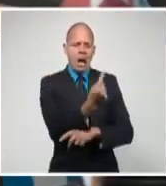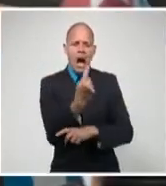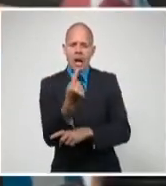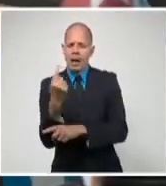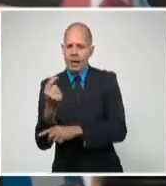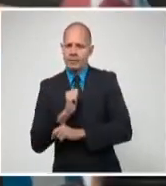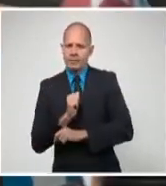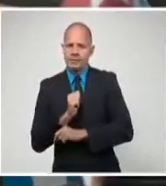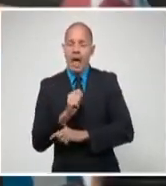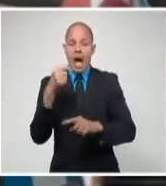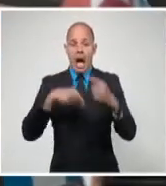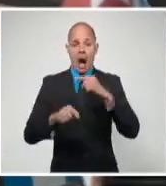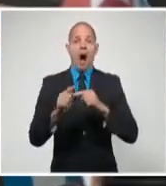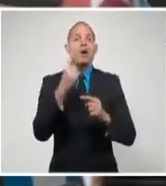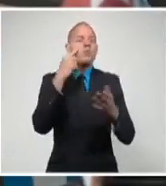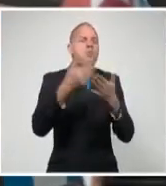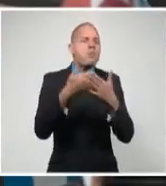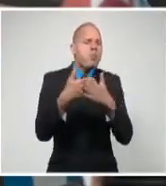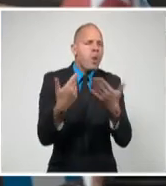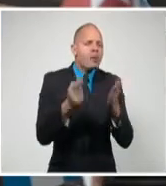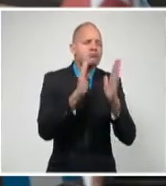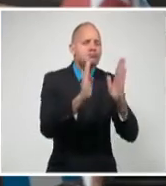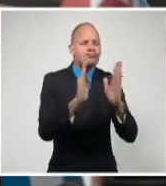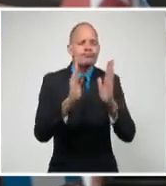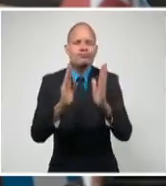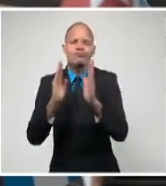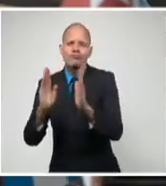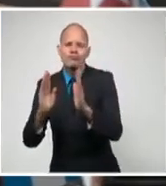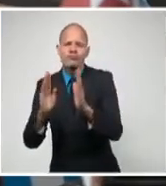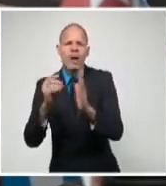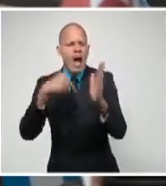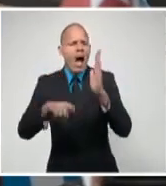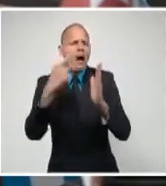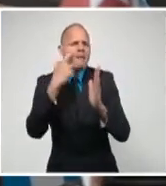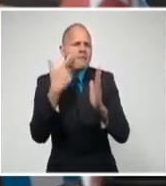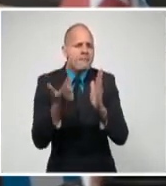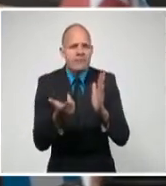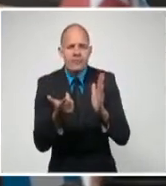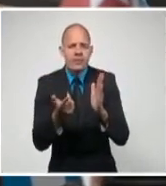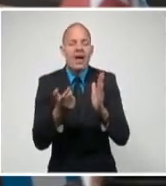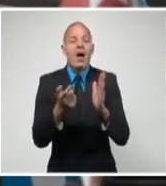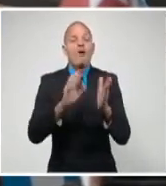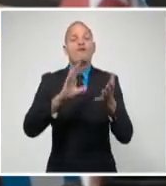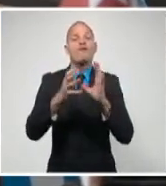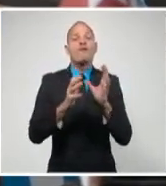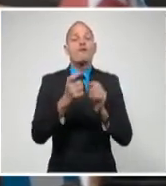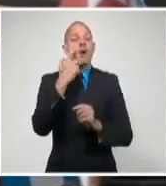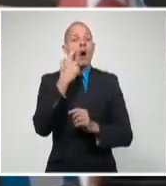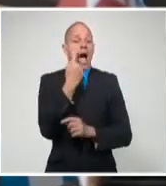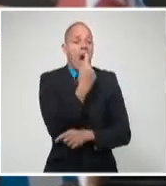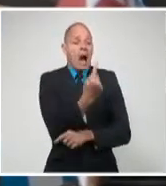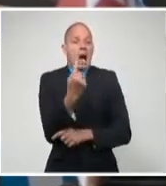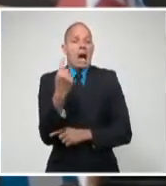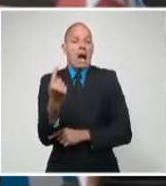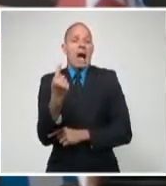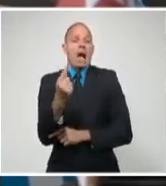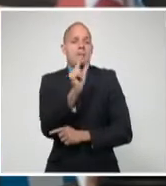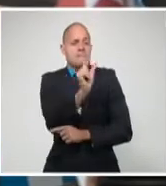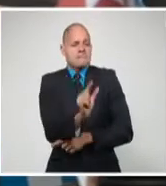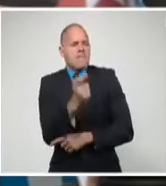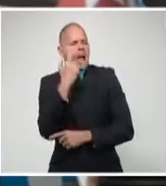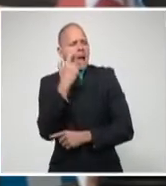seguridad de estas vacunas, estará en encontrar cómo se comporta cada una con respecto a los